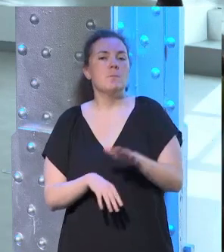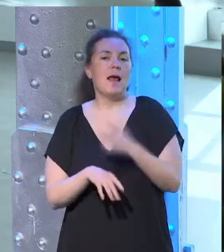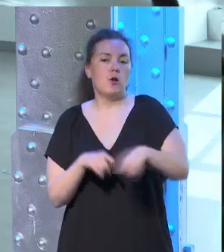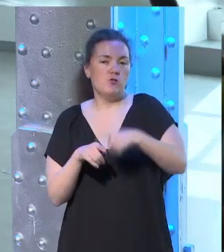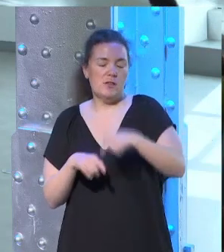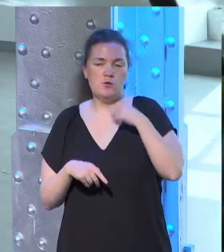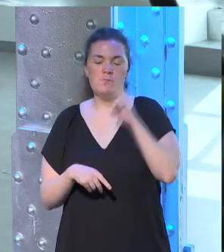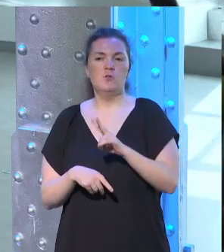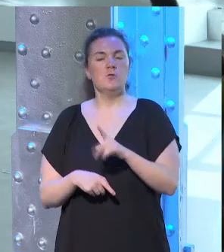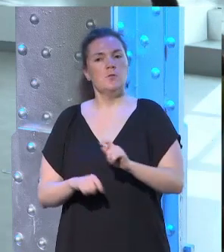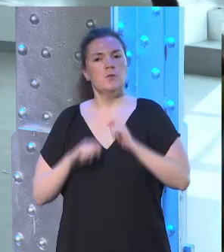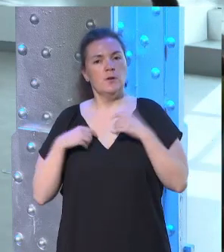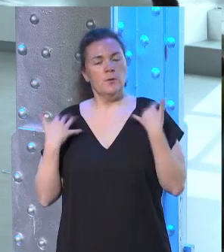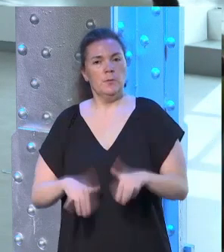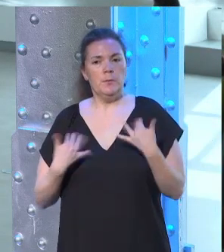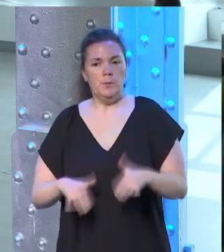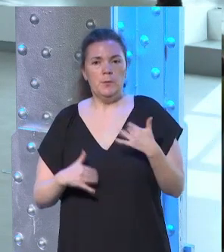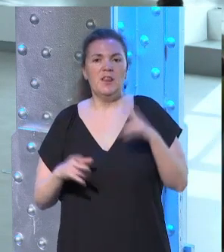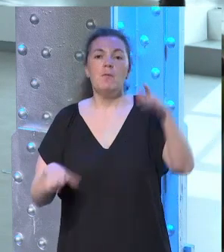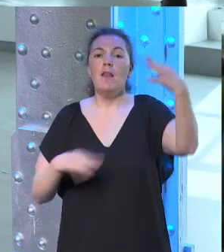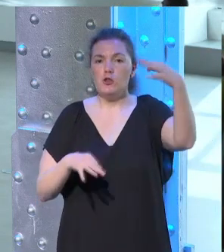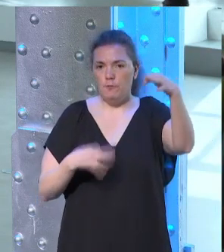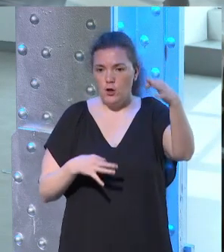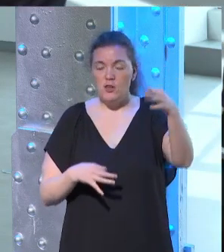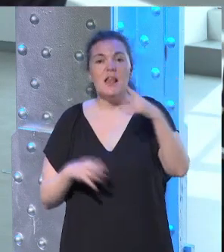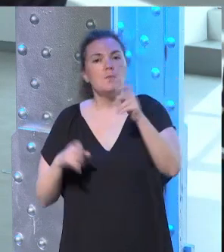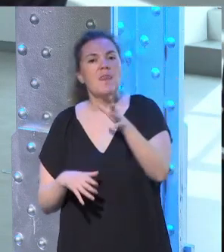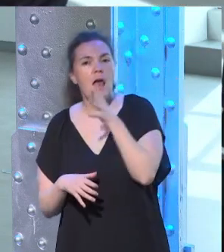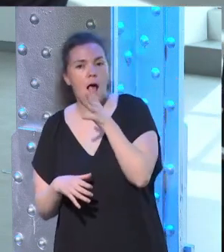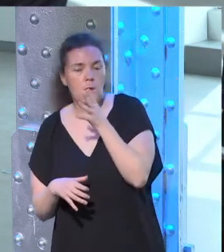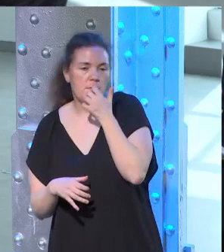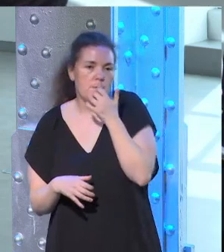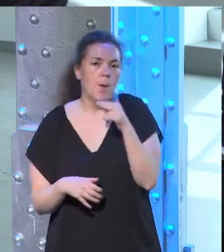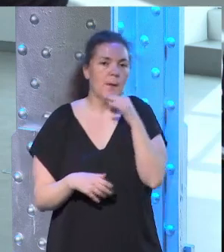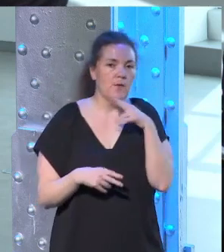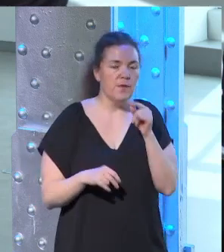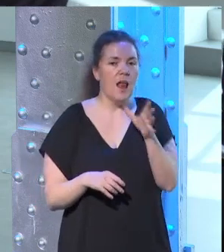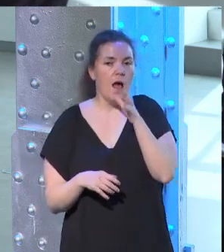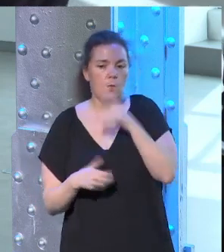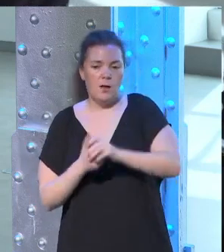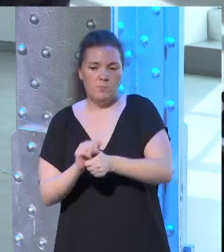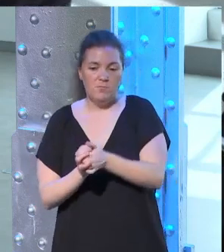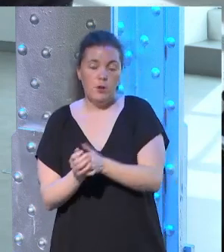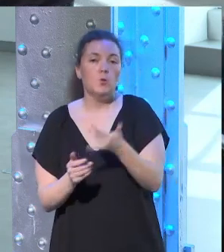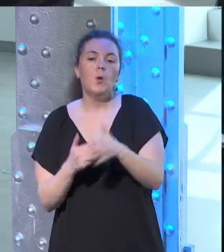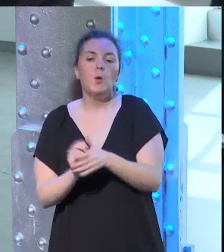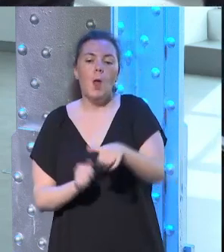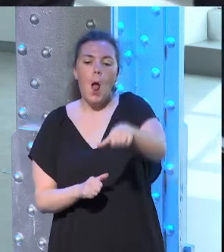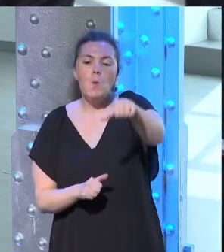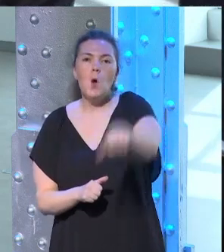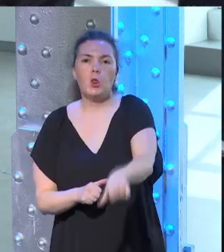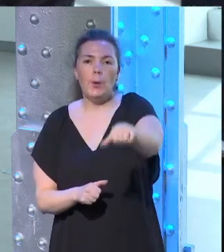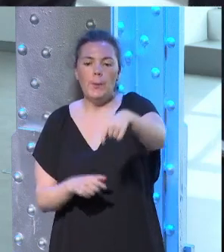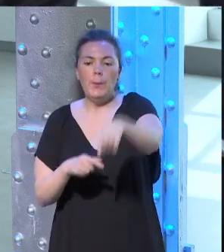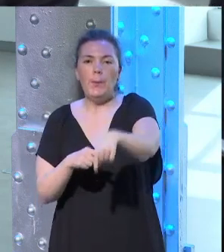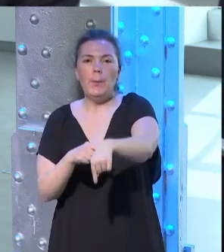enfermo. Tú hablas de los folios, que es el agua. Vas a lavarte las manos después de un baño. Le das al botón y sale agua para